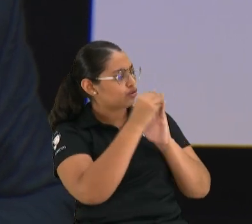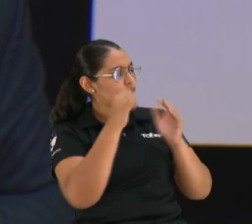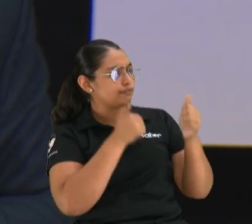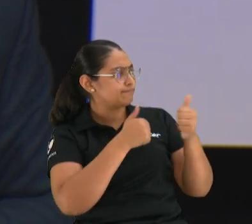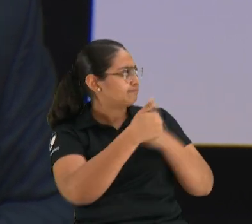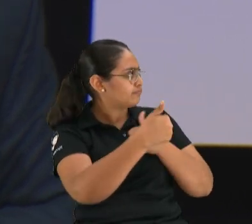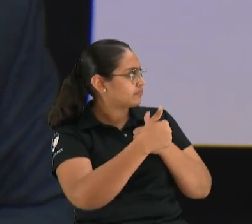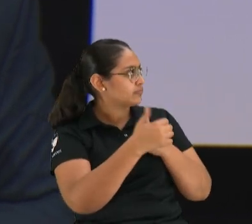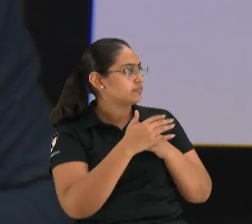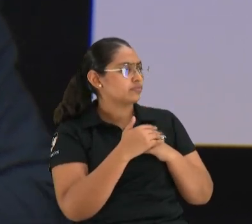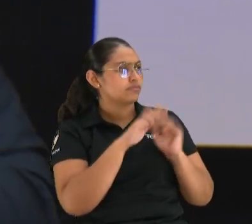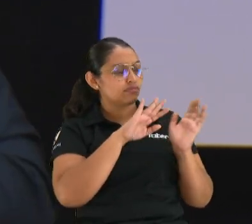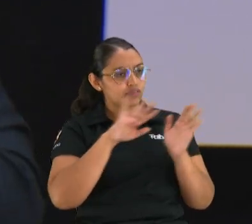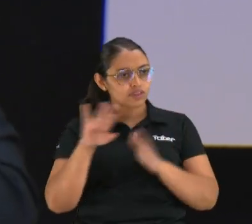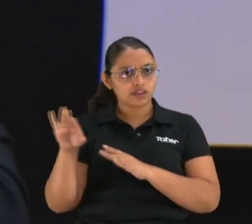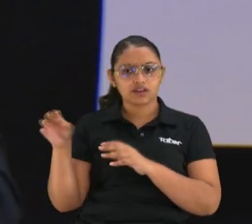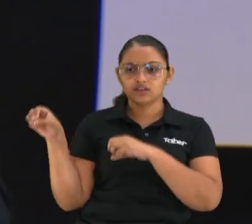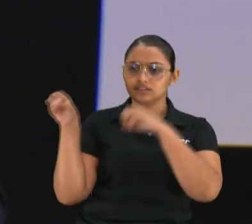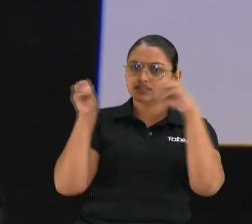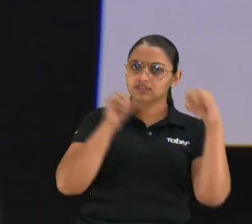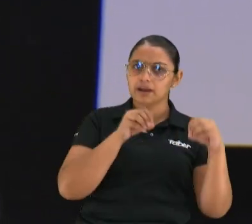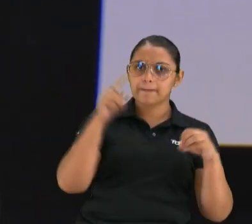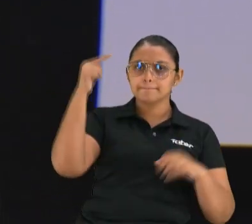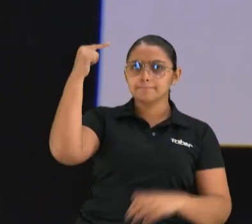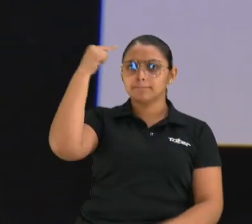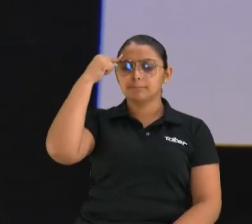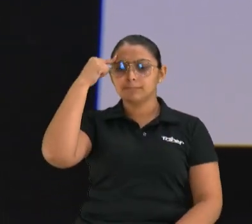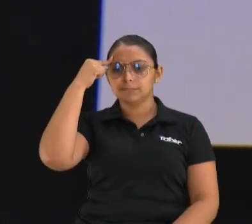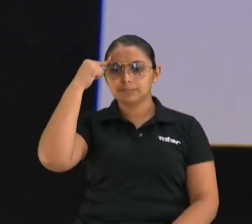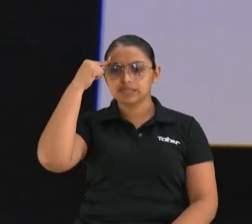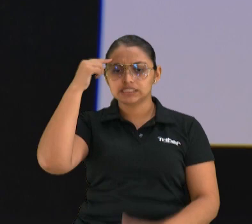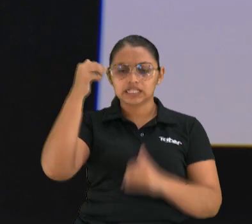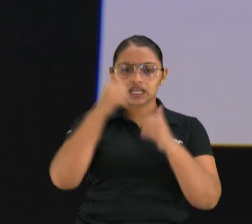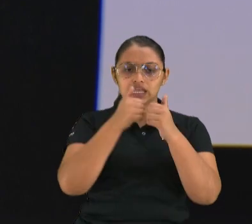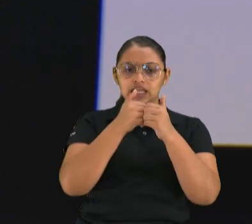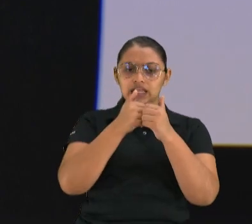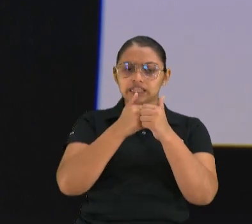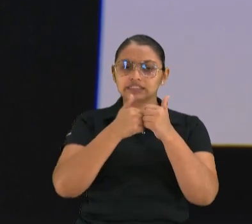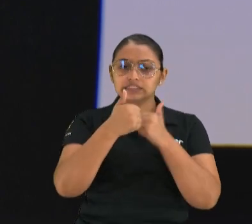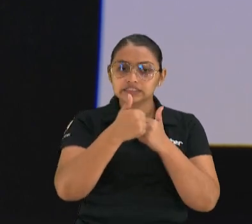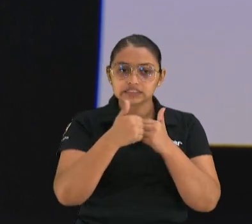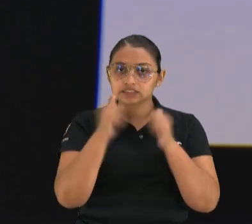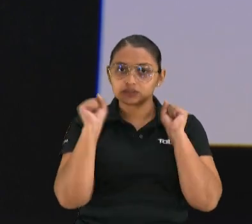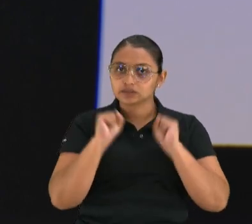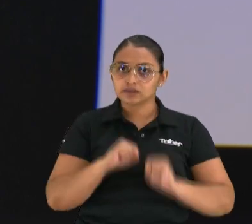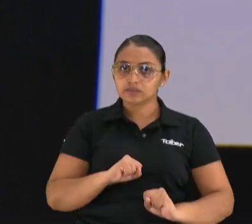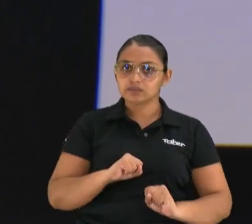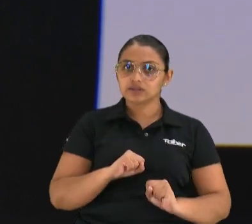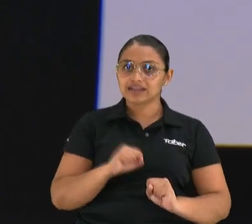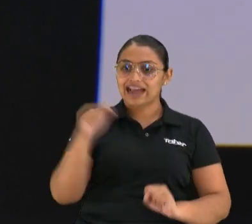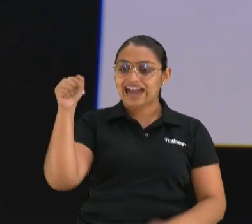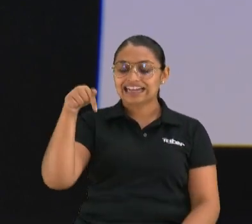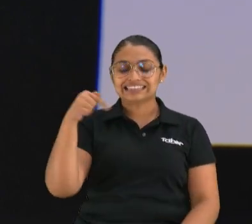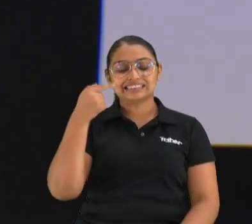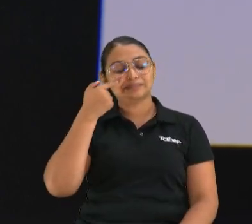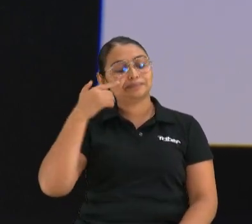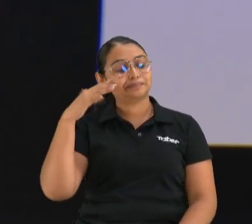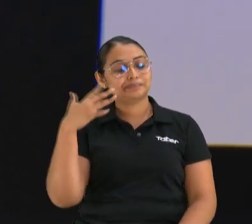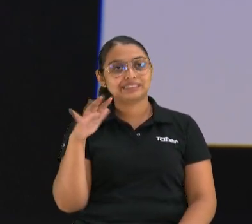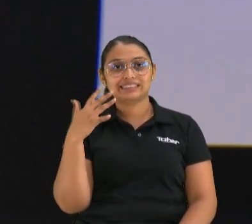una mente reprobada es grave en el reino de los cielos como acá en la tierra